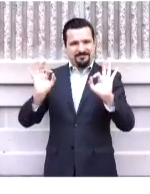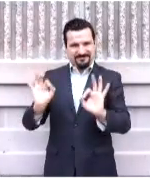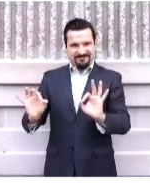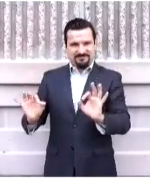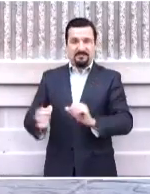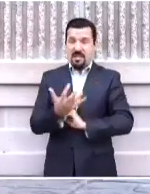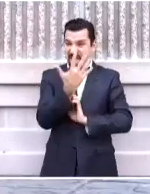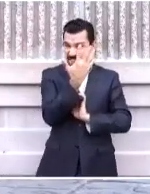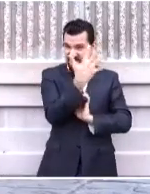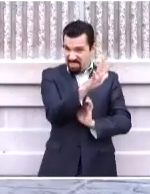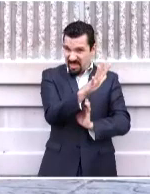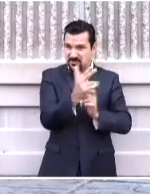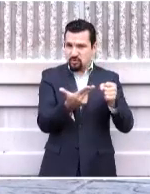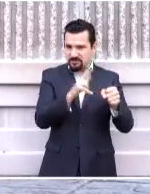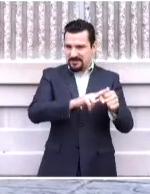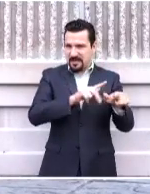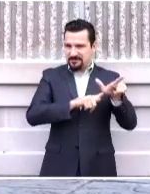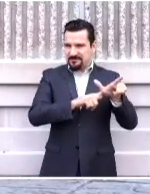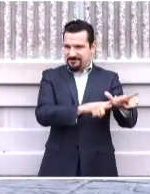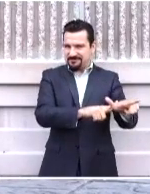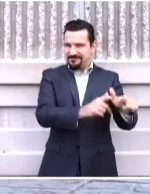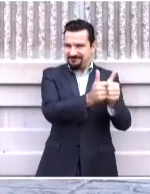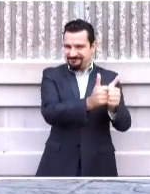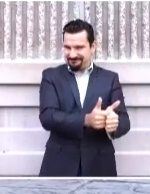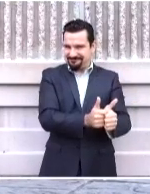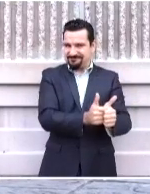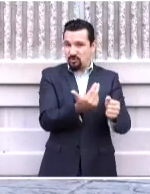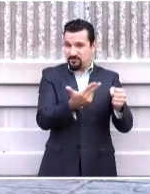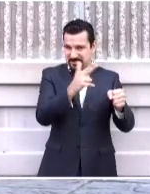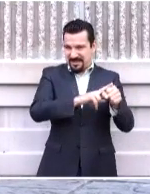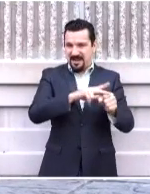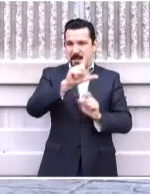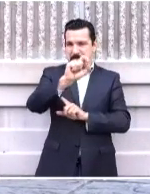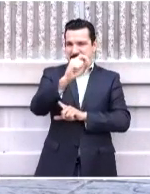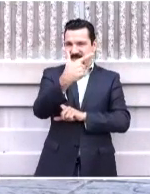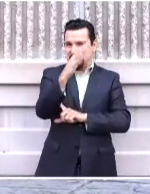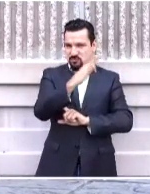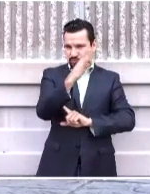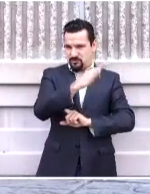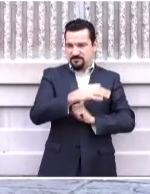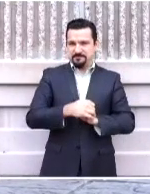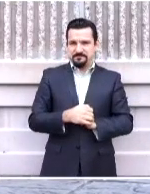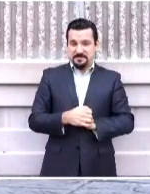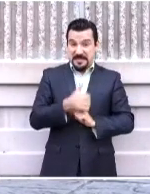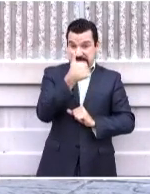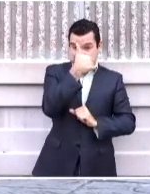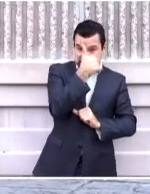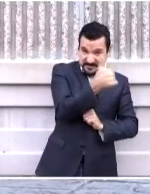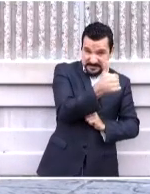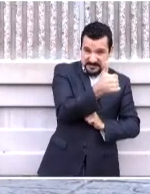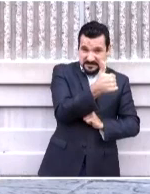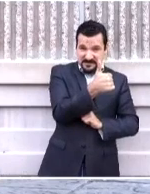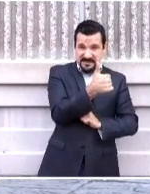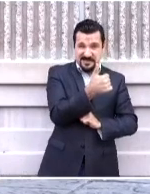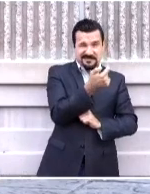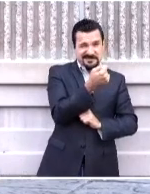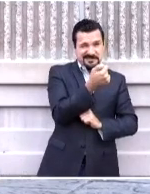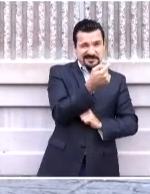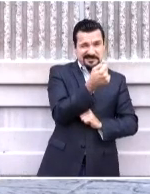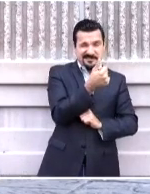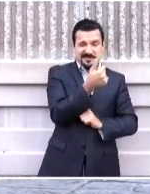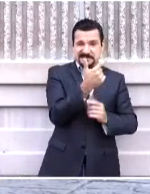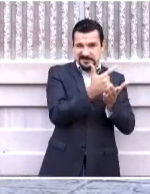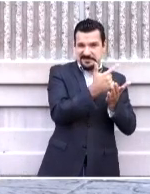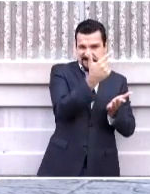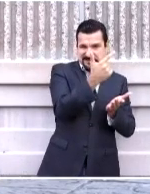10 se mantienen hospitalizados, es el 27%. 6 de ellos se encuentran en condiciones